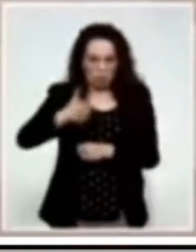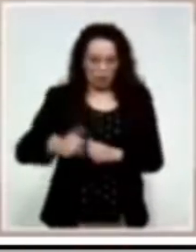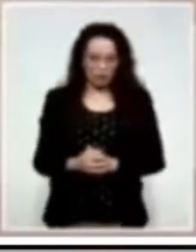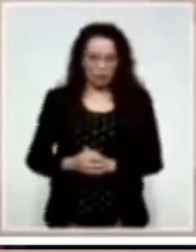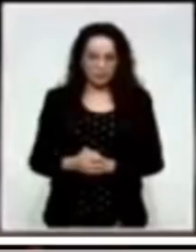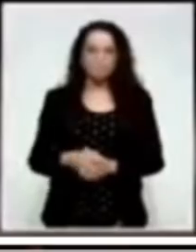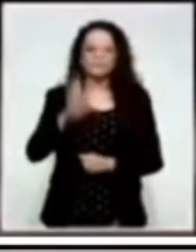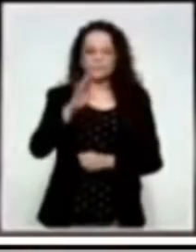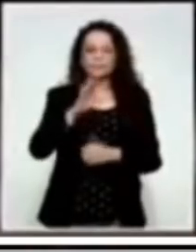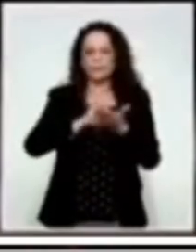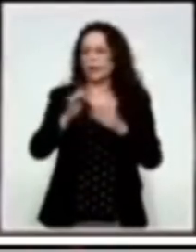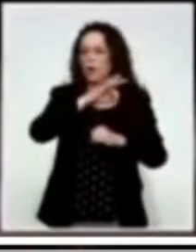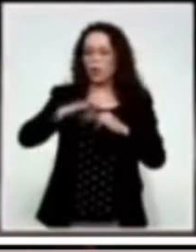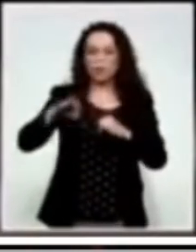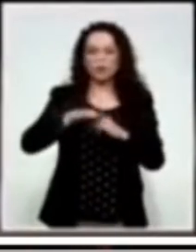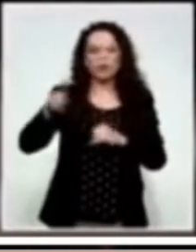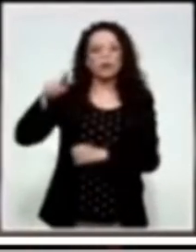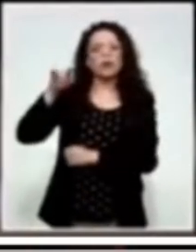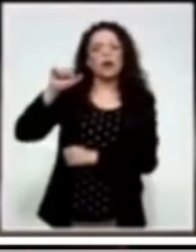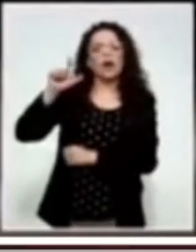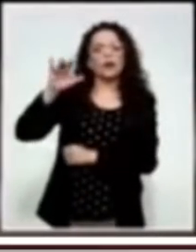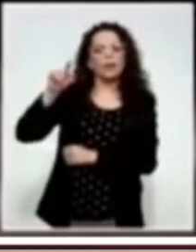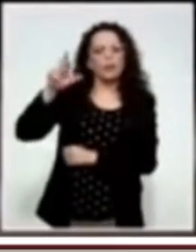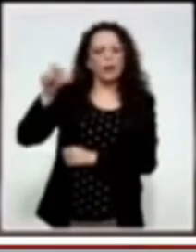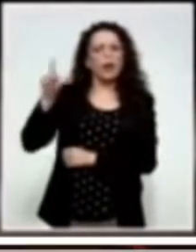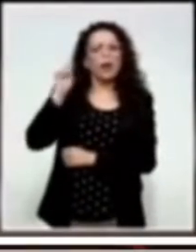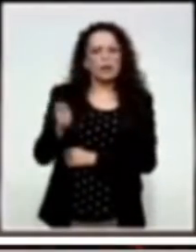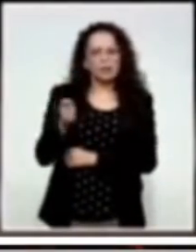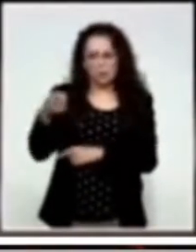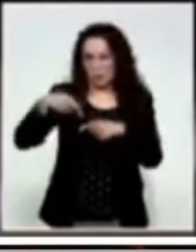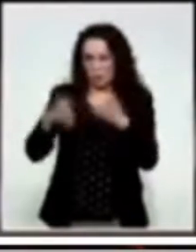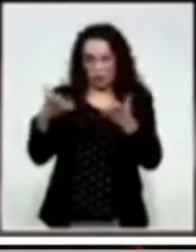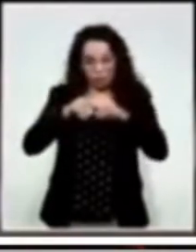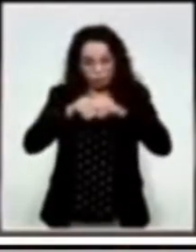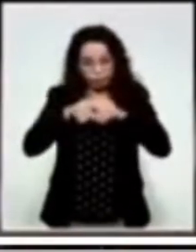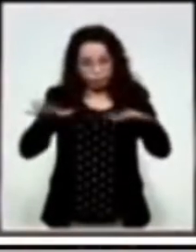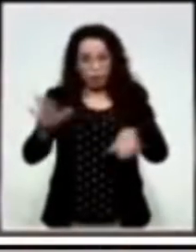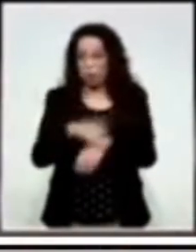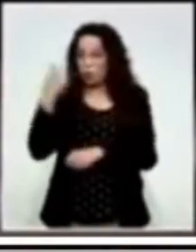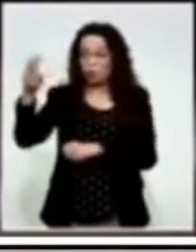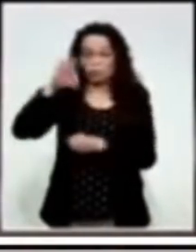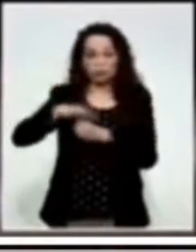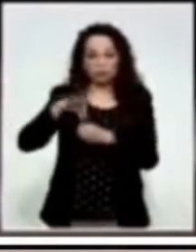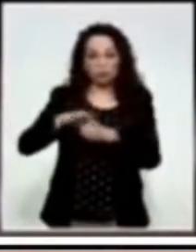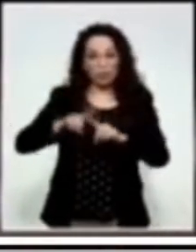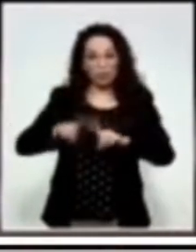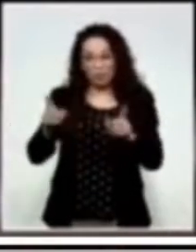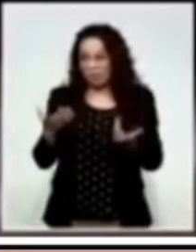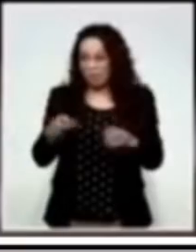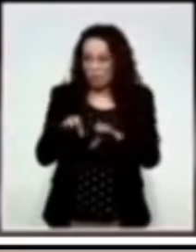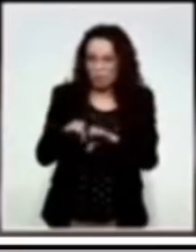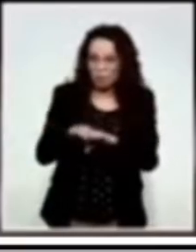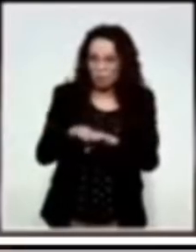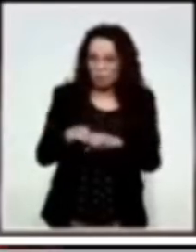ministro Juan Luis González Alcántara Carrancá el origen de todas estas versiones, dado su voto diferenciado, dado